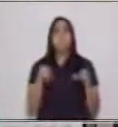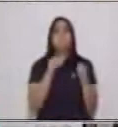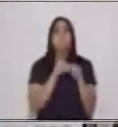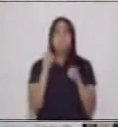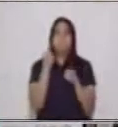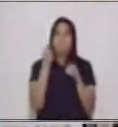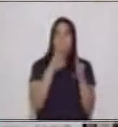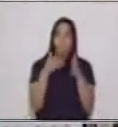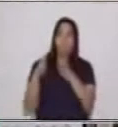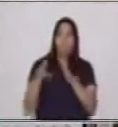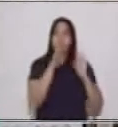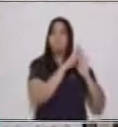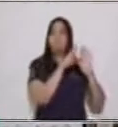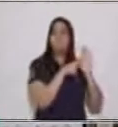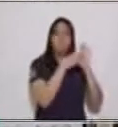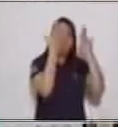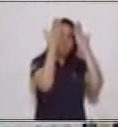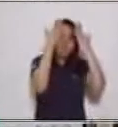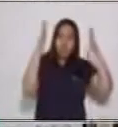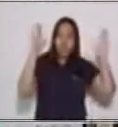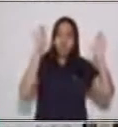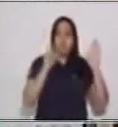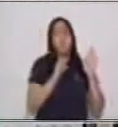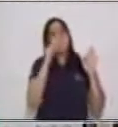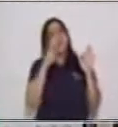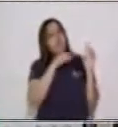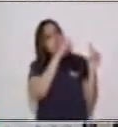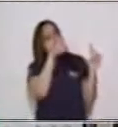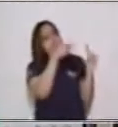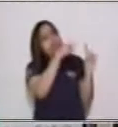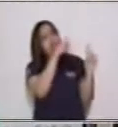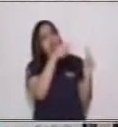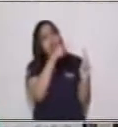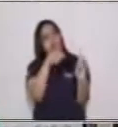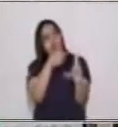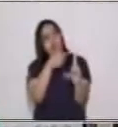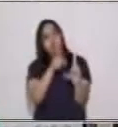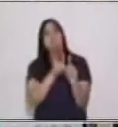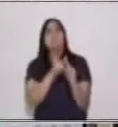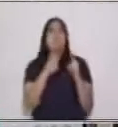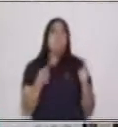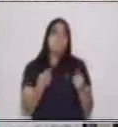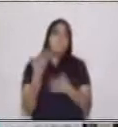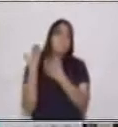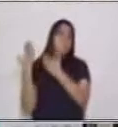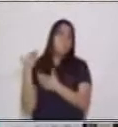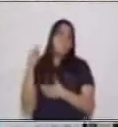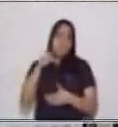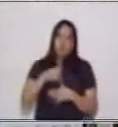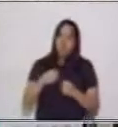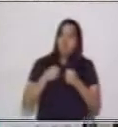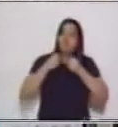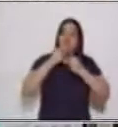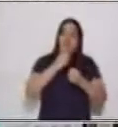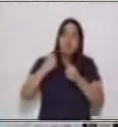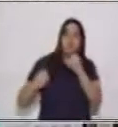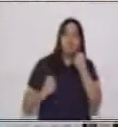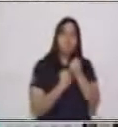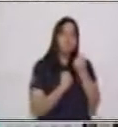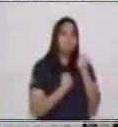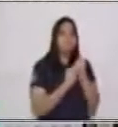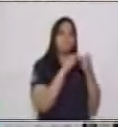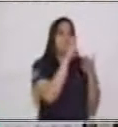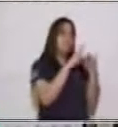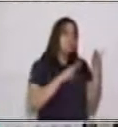a ser reglas muy generales porque hay otras más específicas, pero eso, como te repito, tú lo vas reforzando conforme vas leyendo